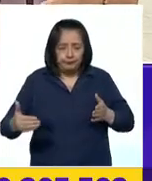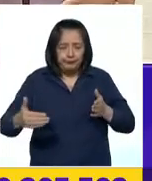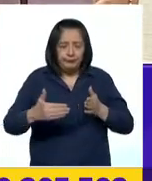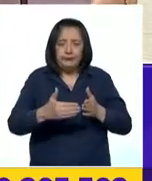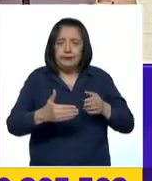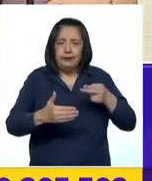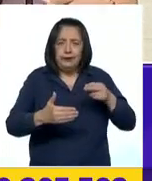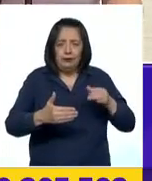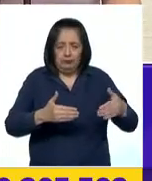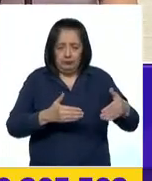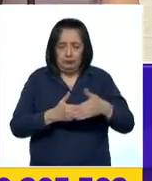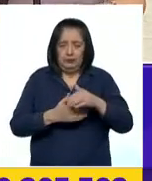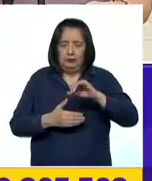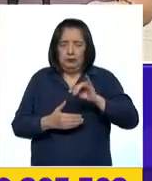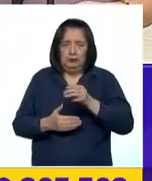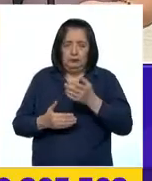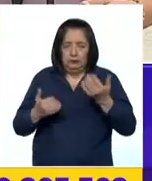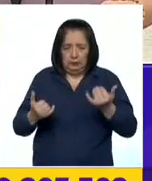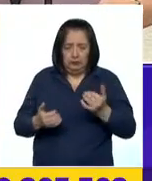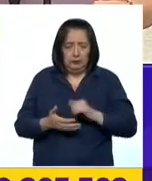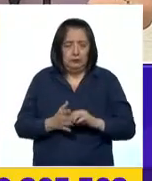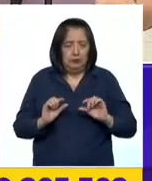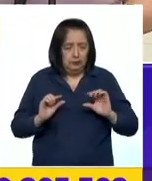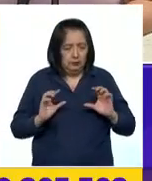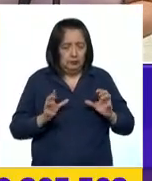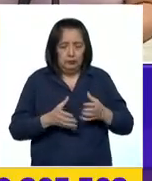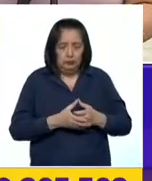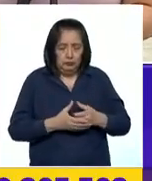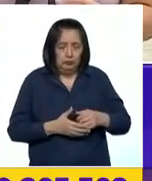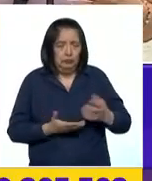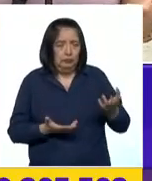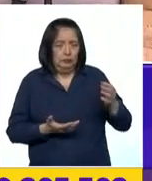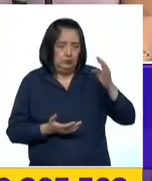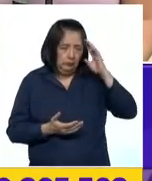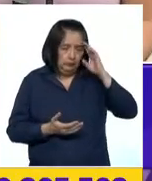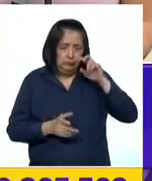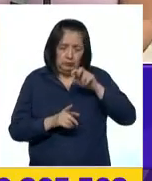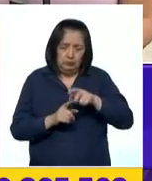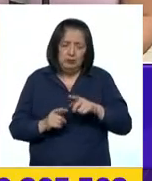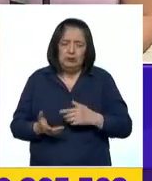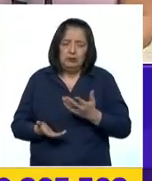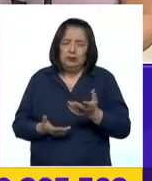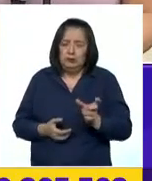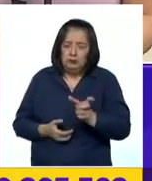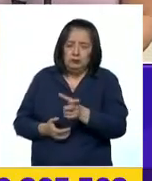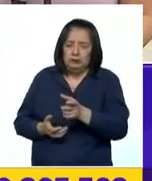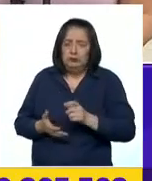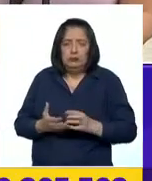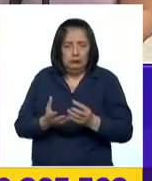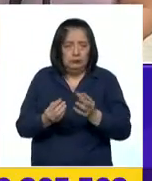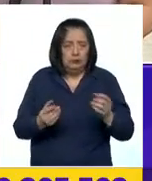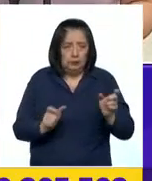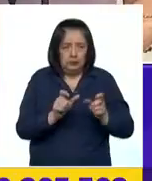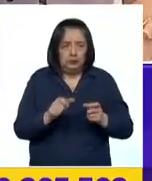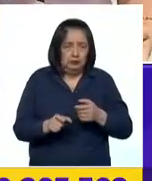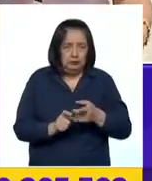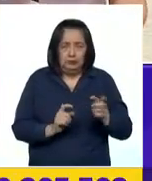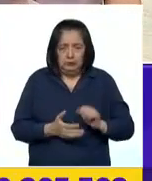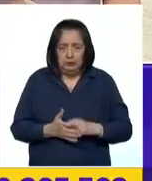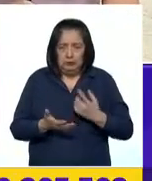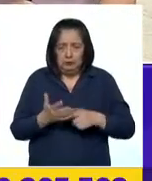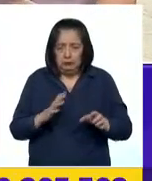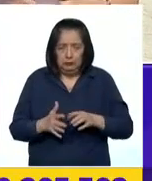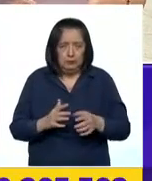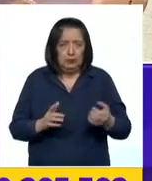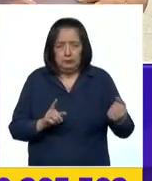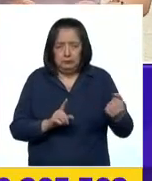los héroes con San Juan. Y hoy día el Escuadrón Verde estaba realizando un operativo de identificación, porque se presume que muchos de estos ciudadanos que realizaron